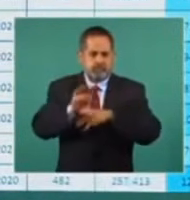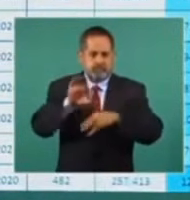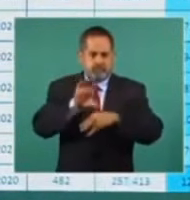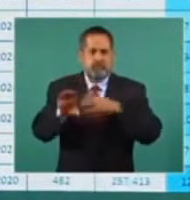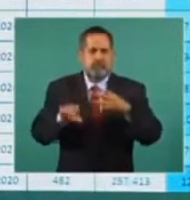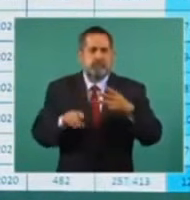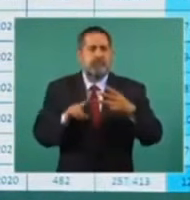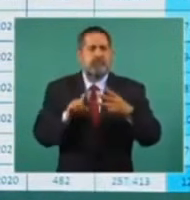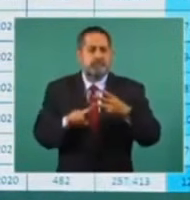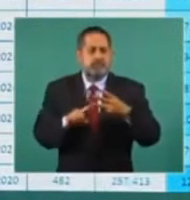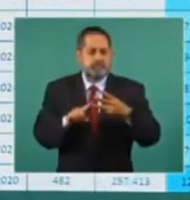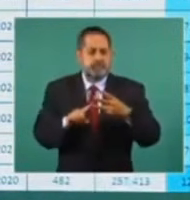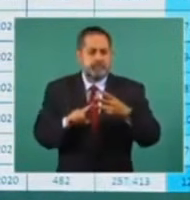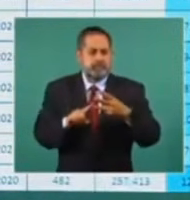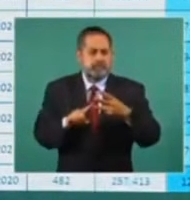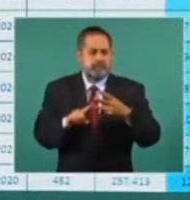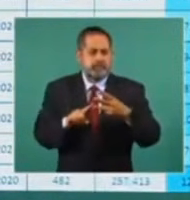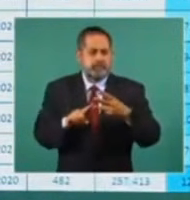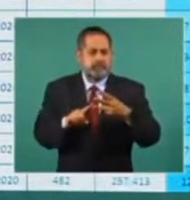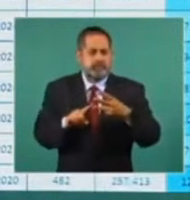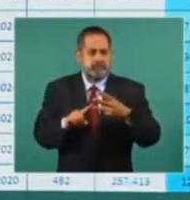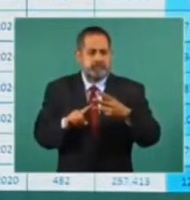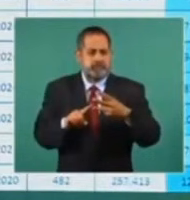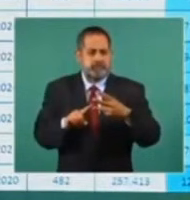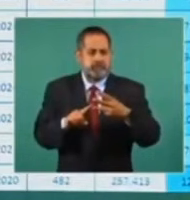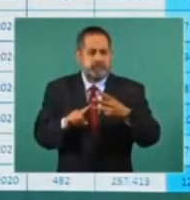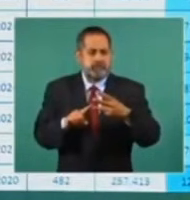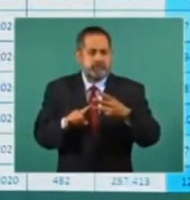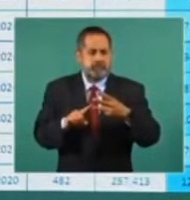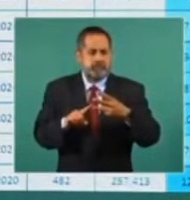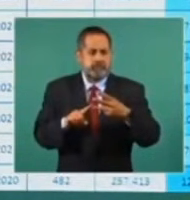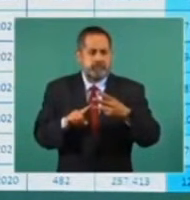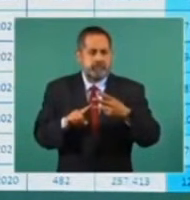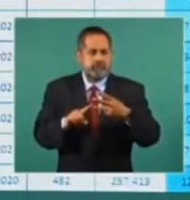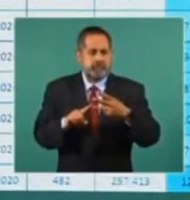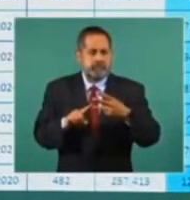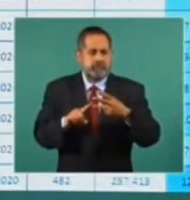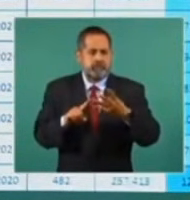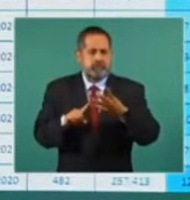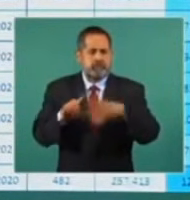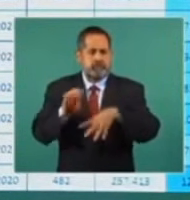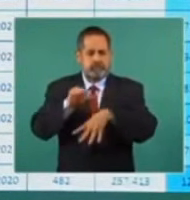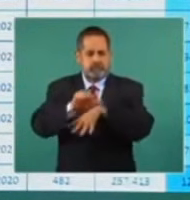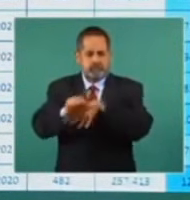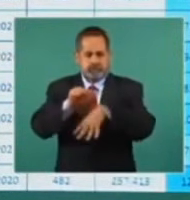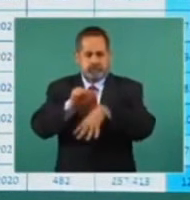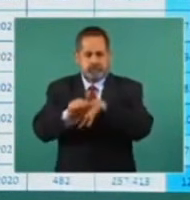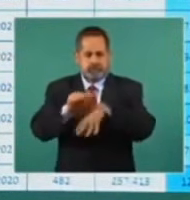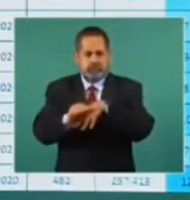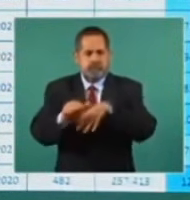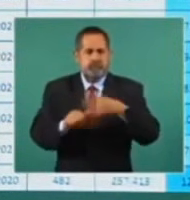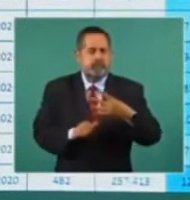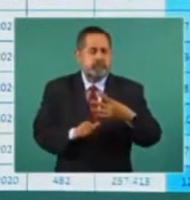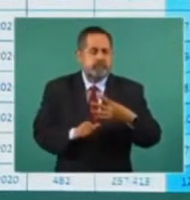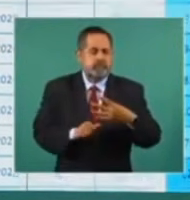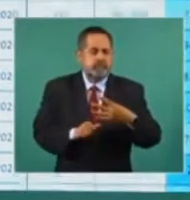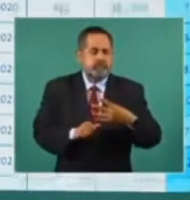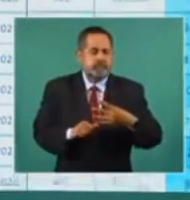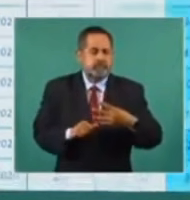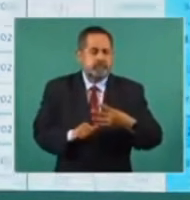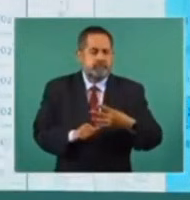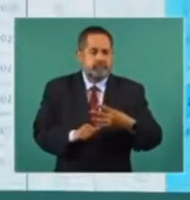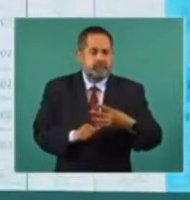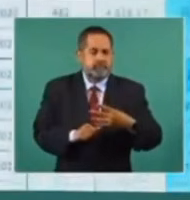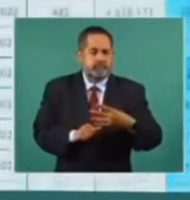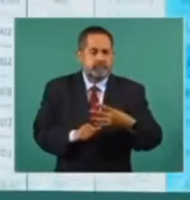información. Y si partimos de falacias y de premisas falseadas, entonces la conclusión está